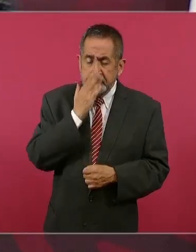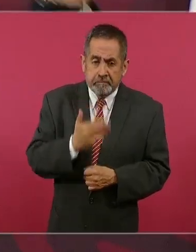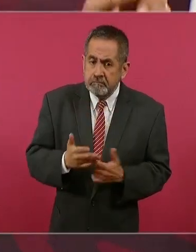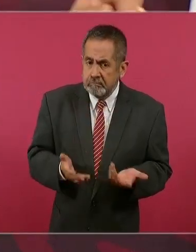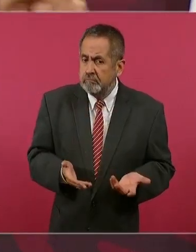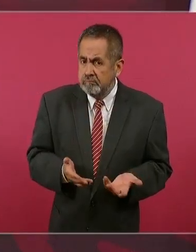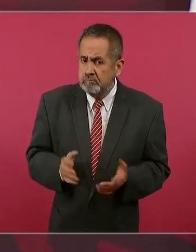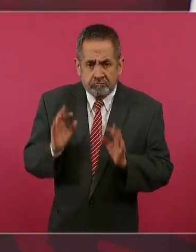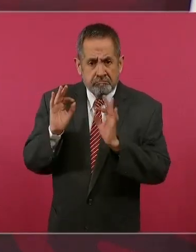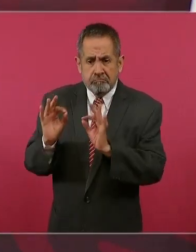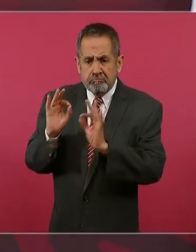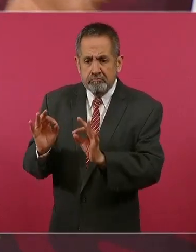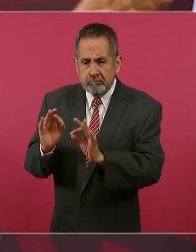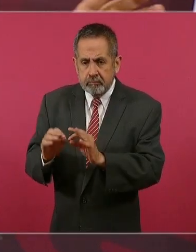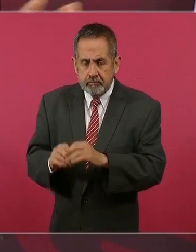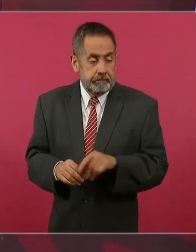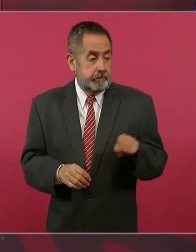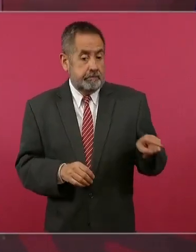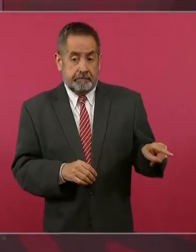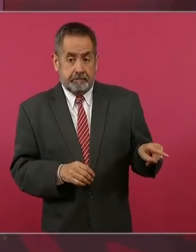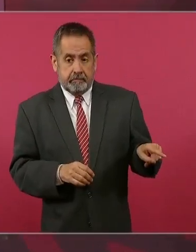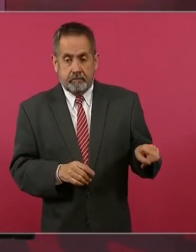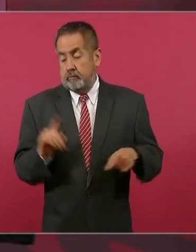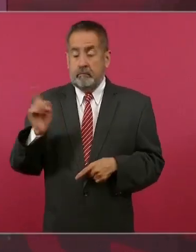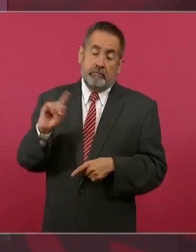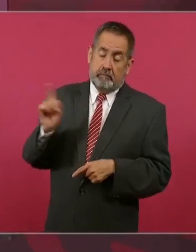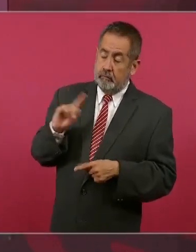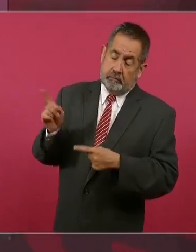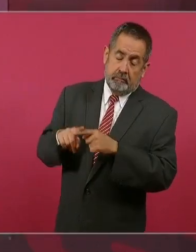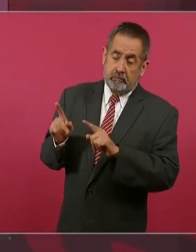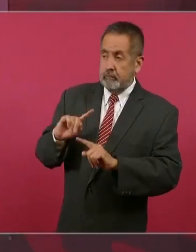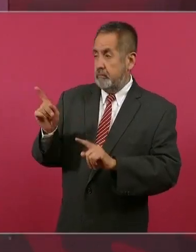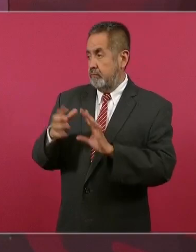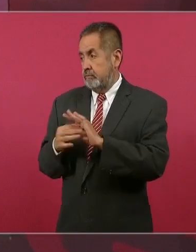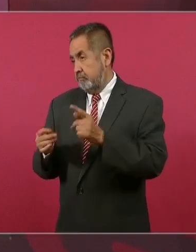pero no, eso no.